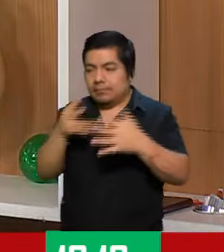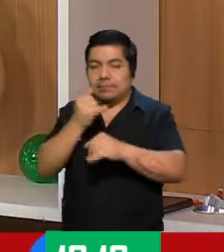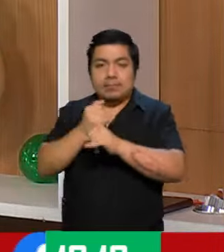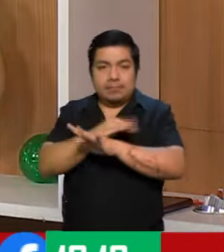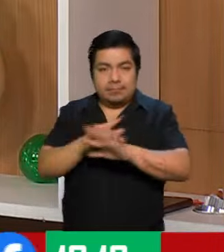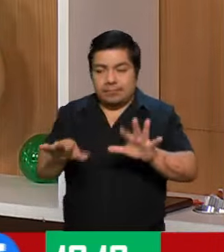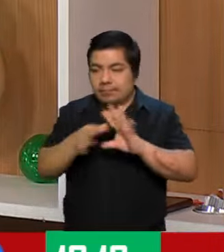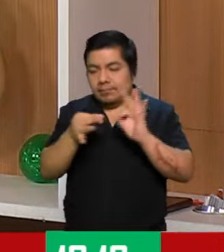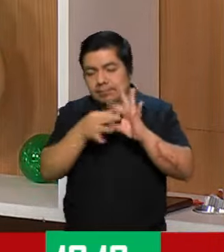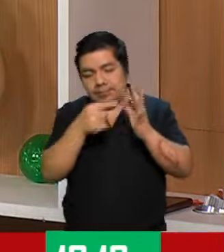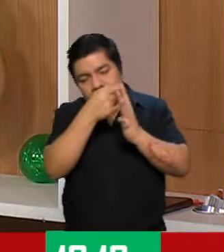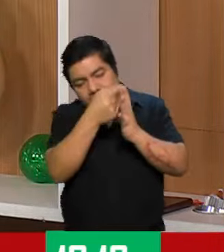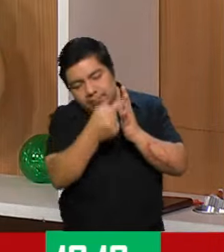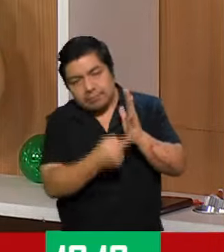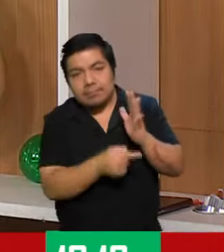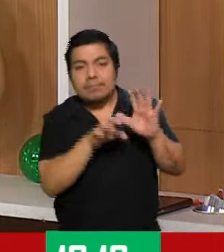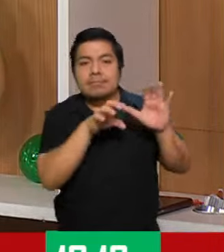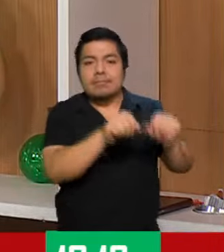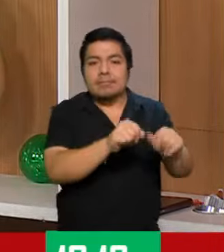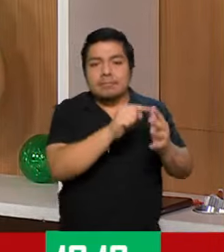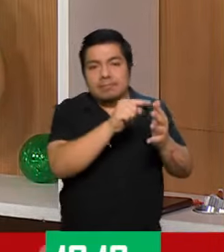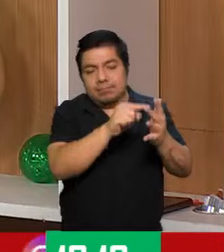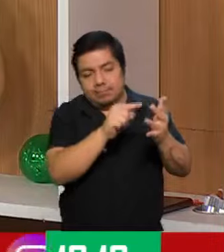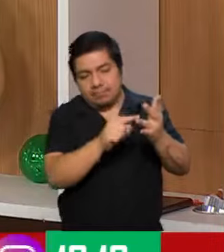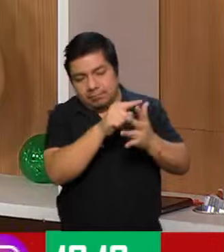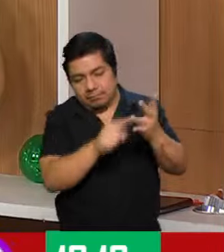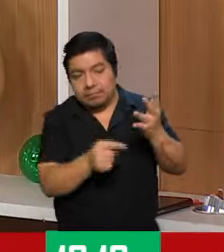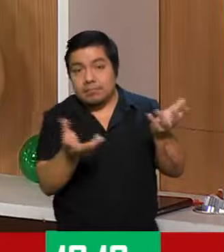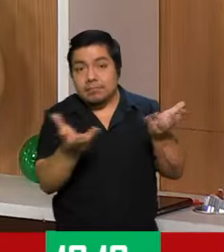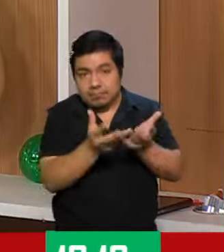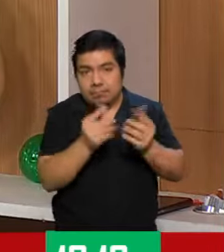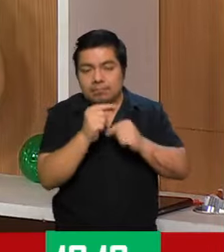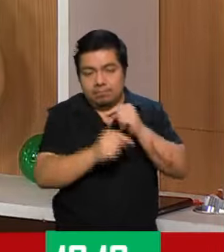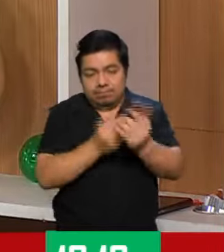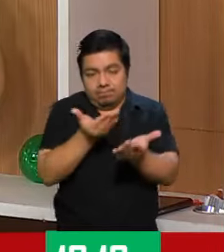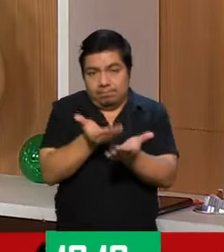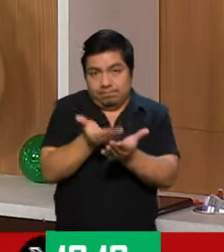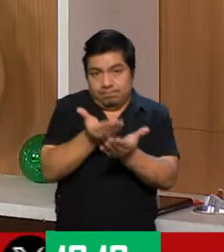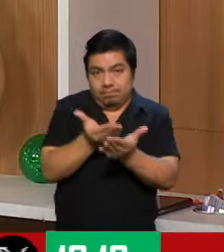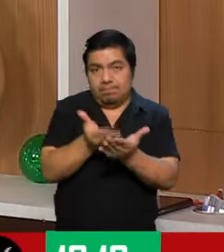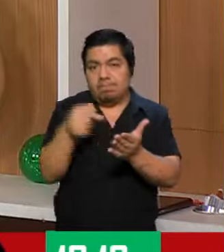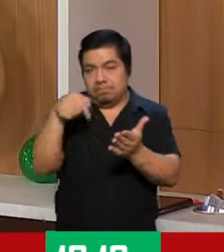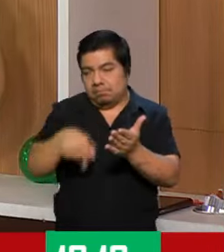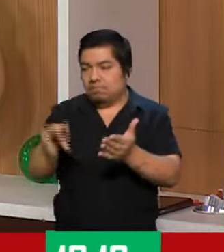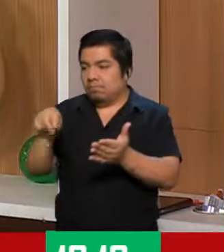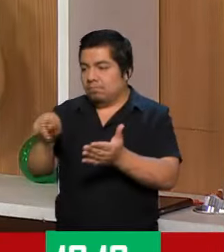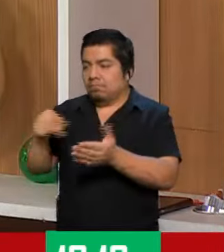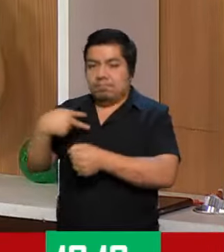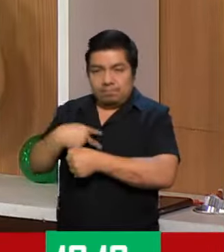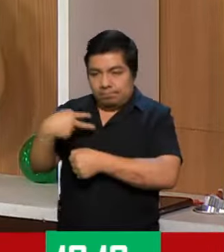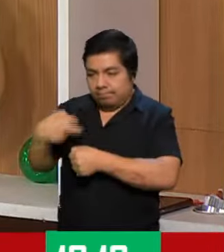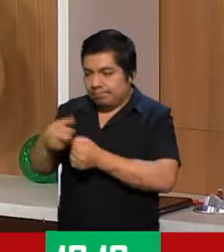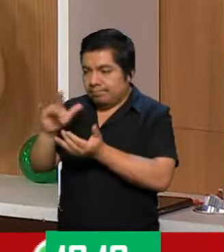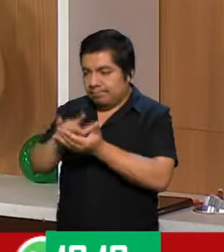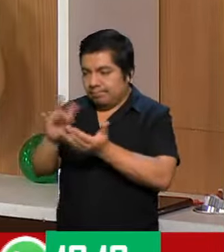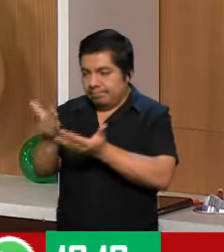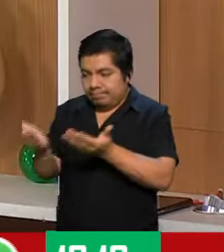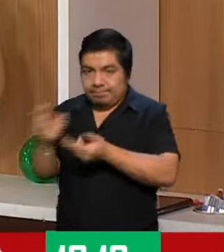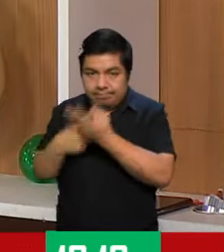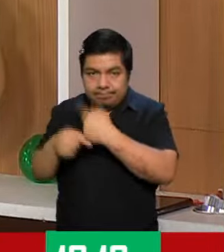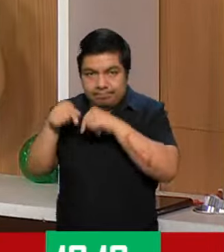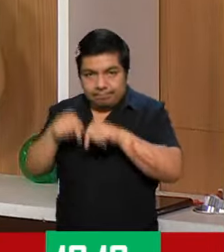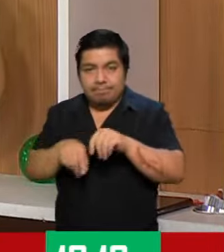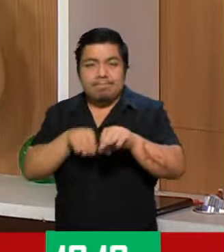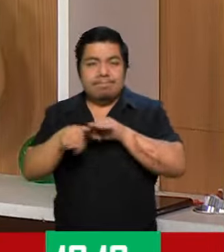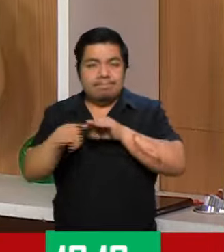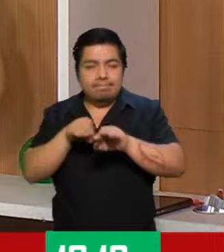publicando acciones, detenciones que realizamos y estamos dando cuentas en espacios como este y les agradecemos mucho. Al contrario. Del